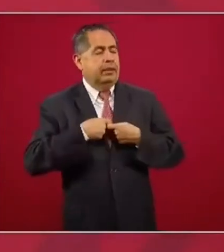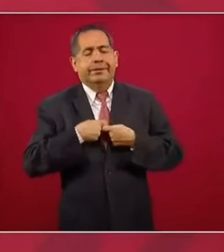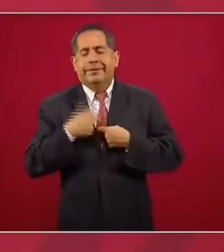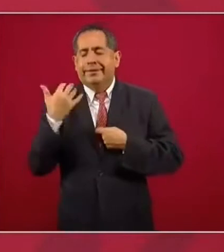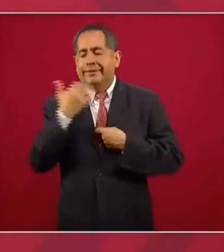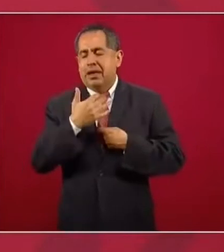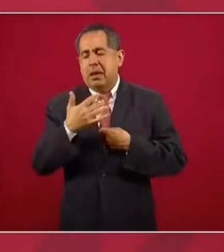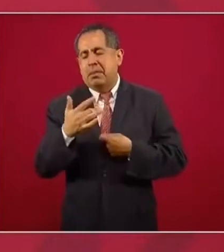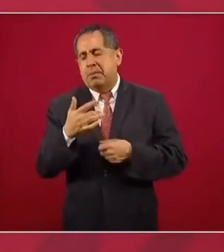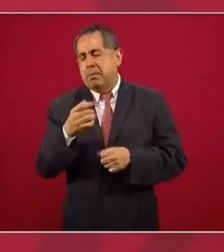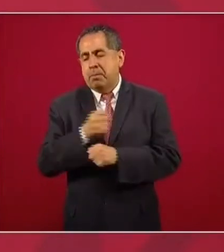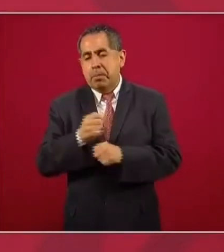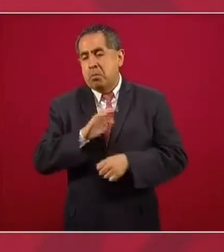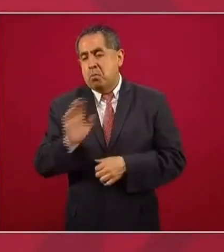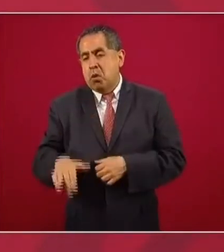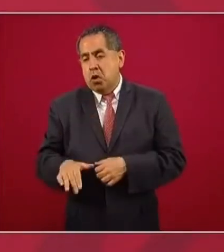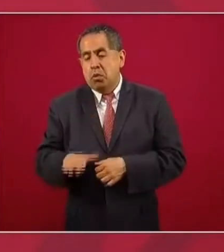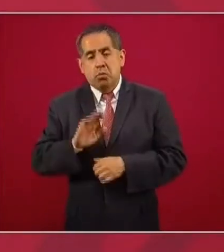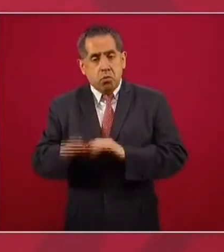de personas,